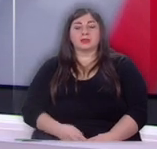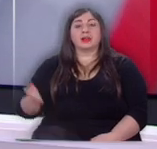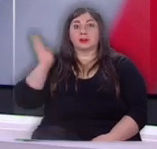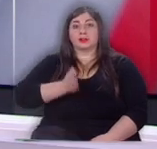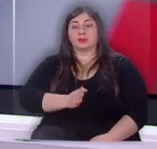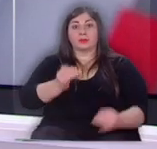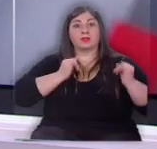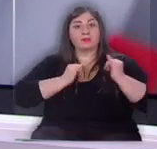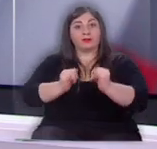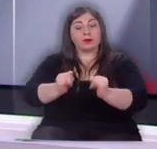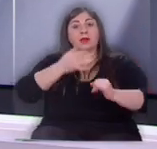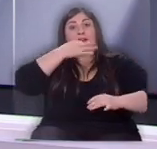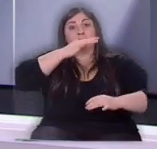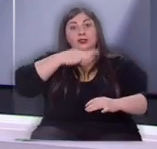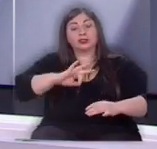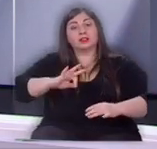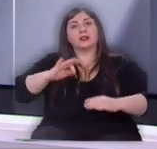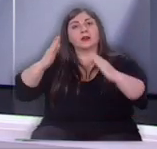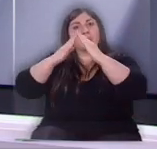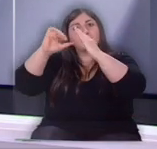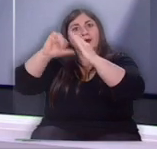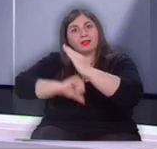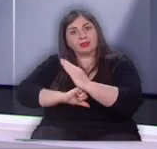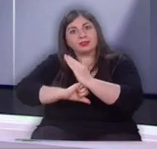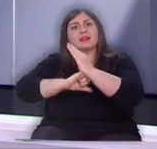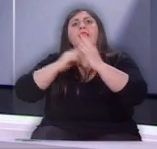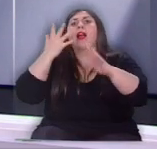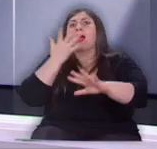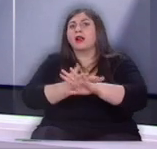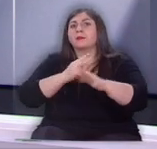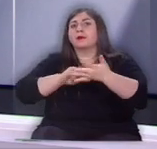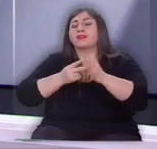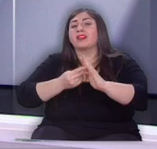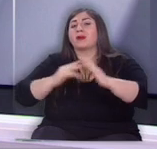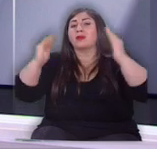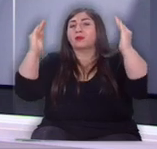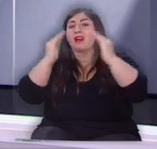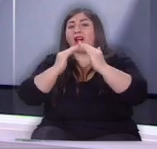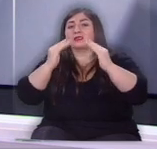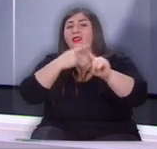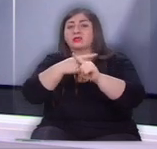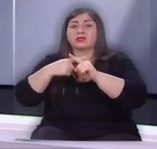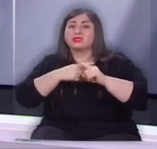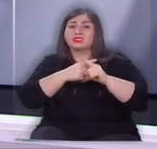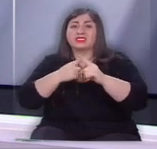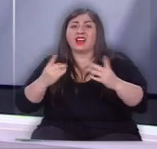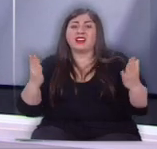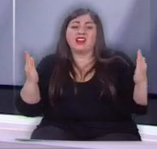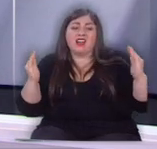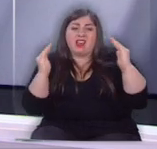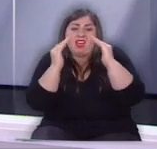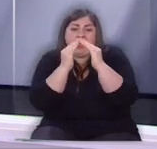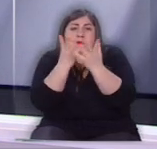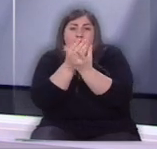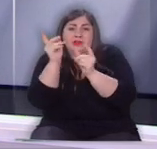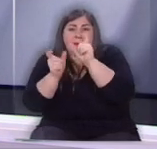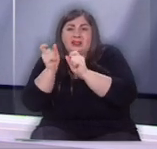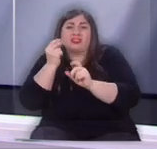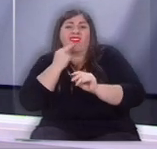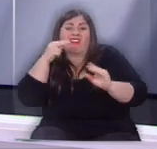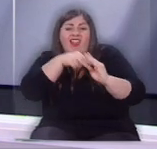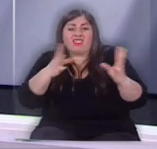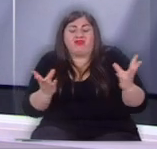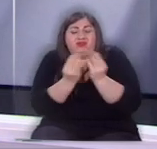Continuamos con las informaciones contándole que en medio de la cuarentena ha reflotado el problema de algunas viviendas sociales donde el hacinamiento es una constante. Aquí en la capital